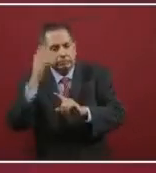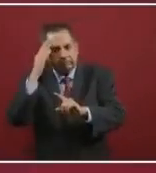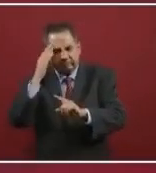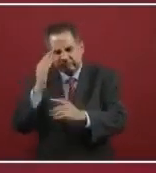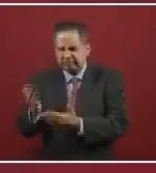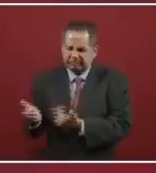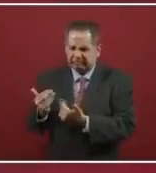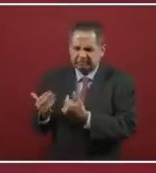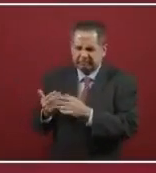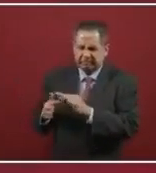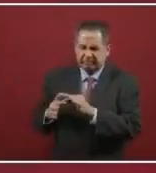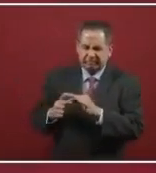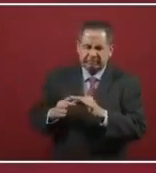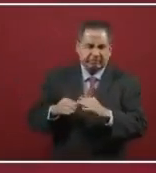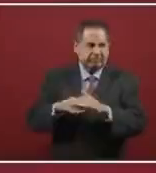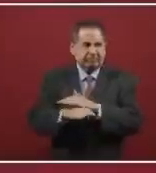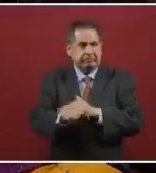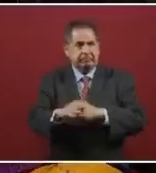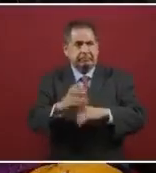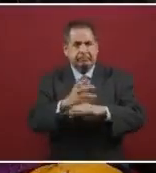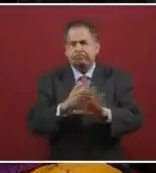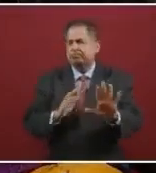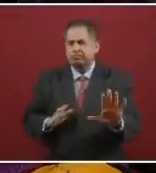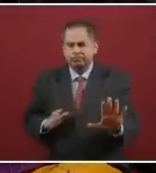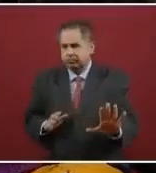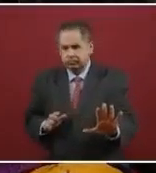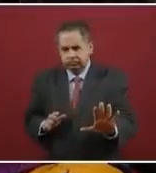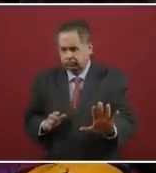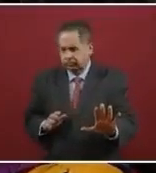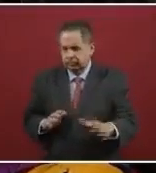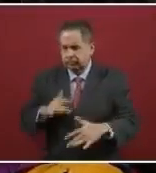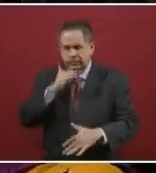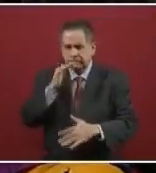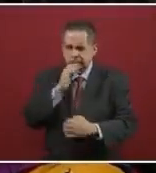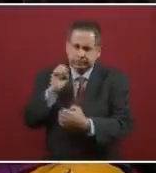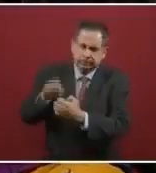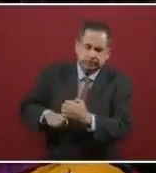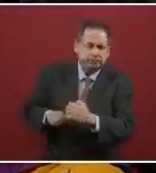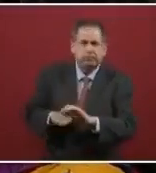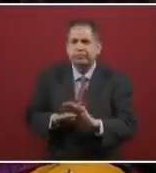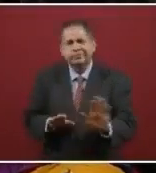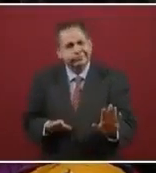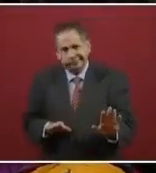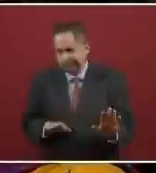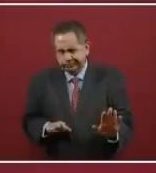que se lleva a cabo con migrantes, es decir,